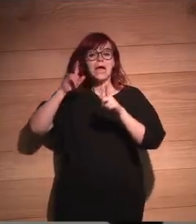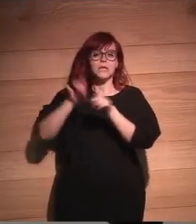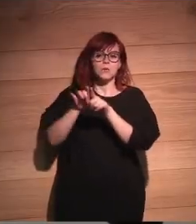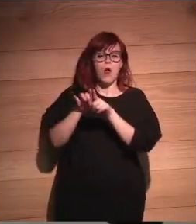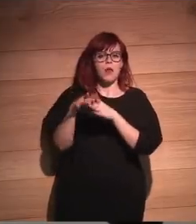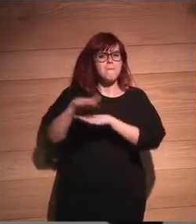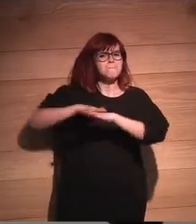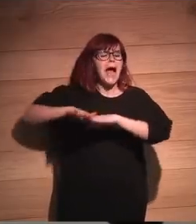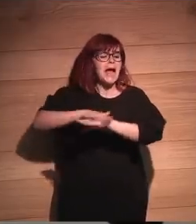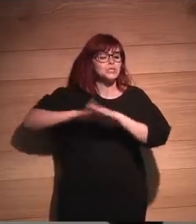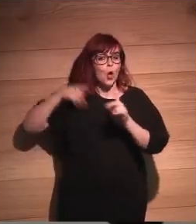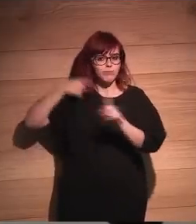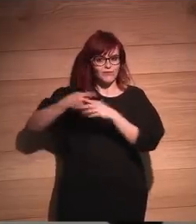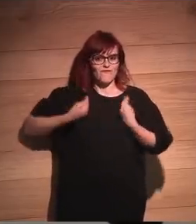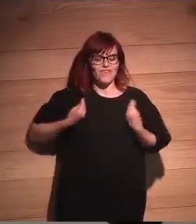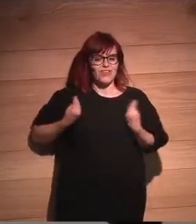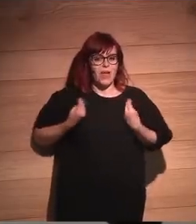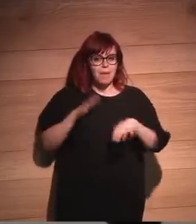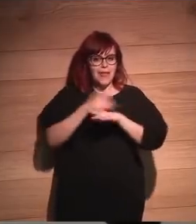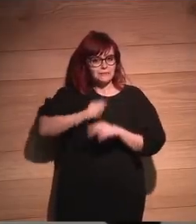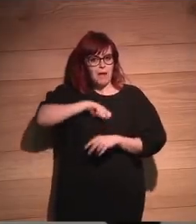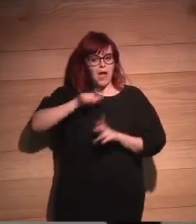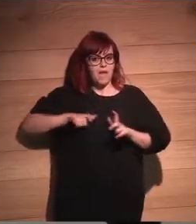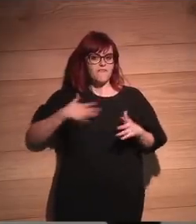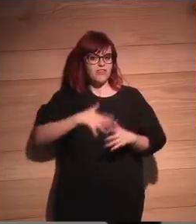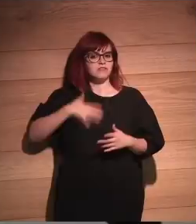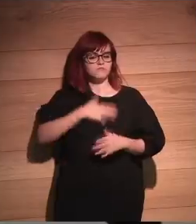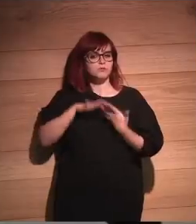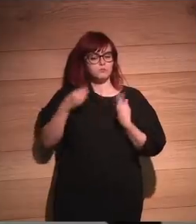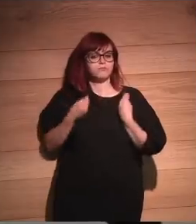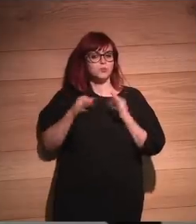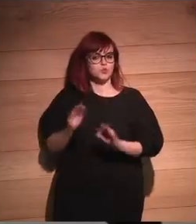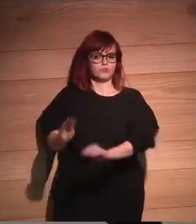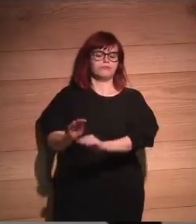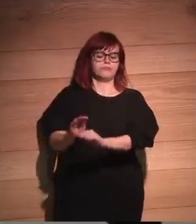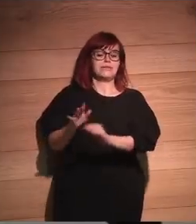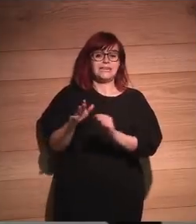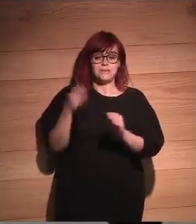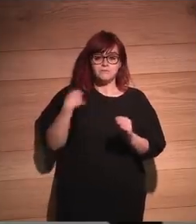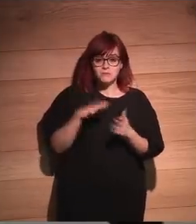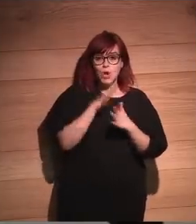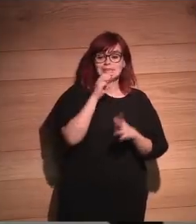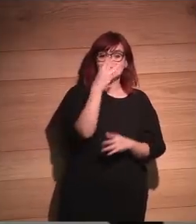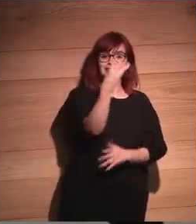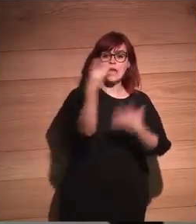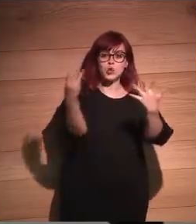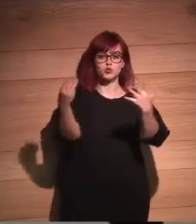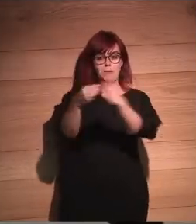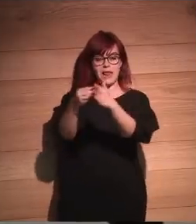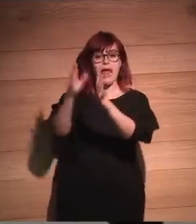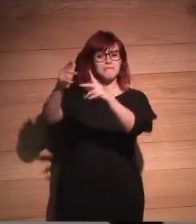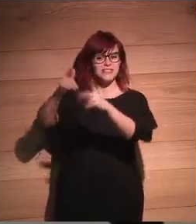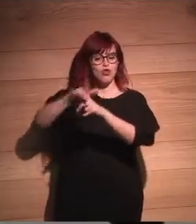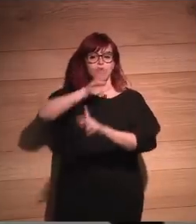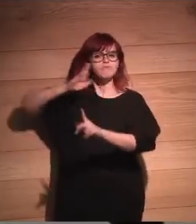son esenciales para la vida de los españoles, para el bienestar de los españoles. Y de los 38.000 ataques que sufrió